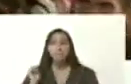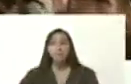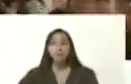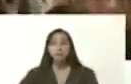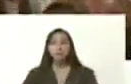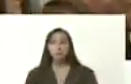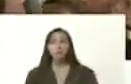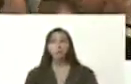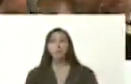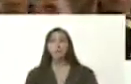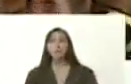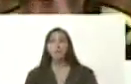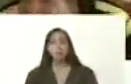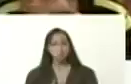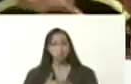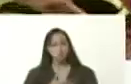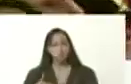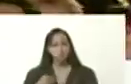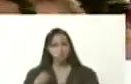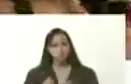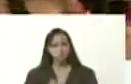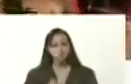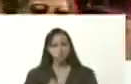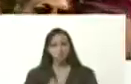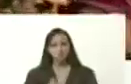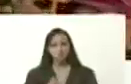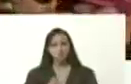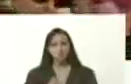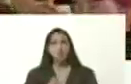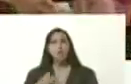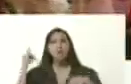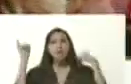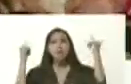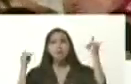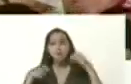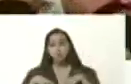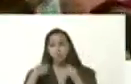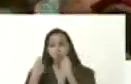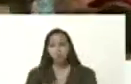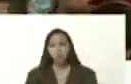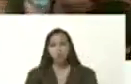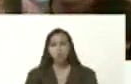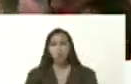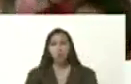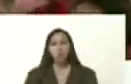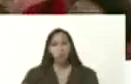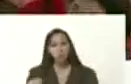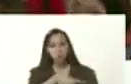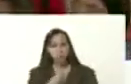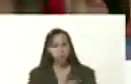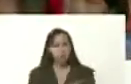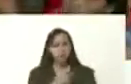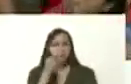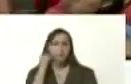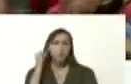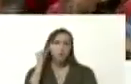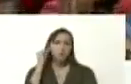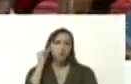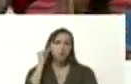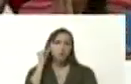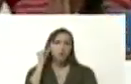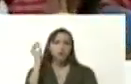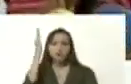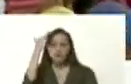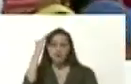acto de juramentación. Ustedes saben, hermanos y hermanas, que la